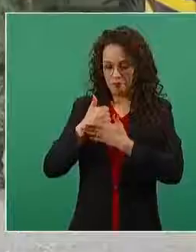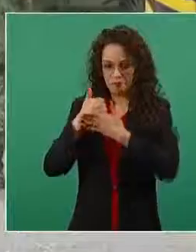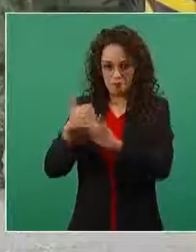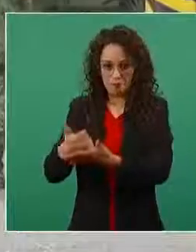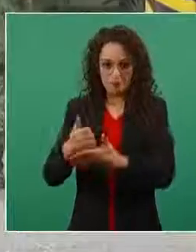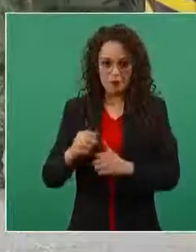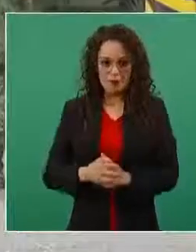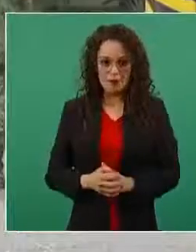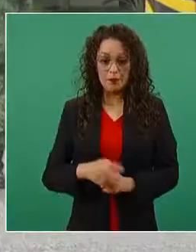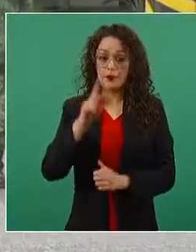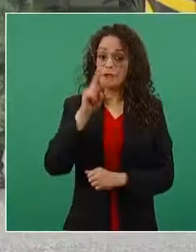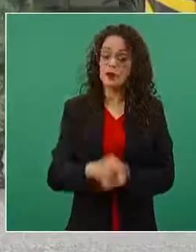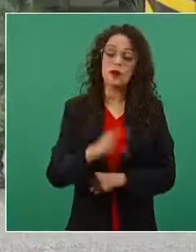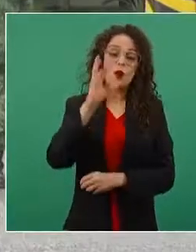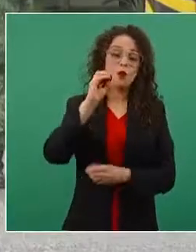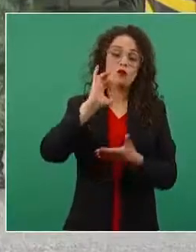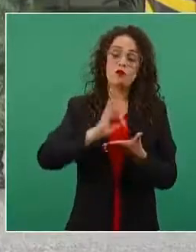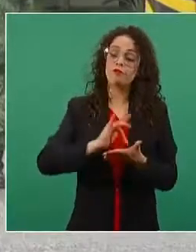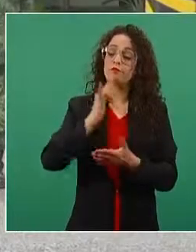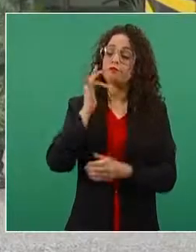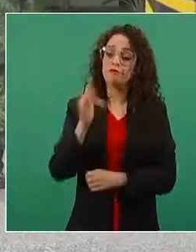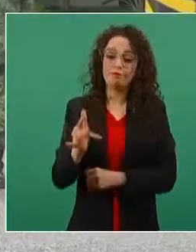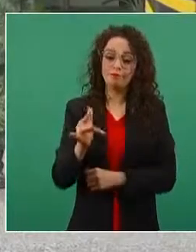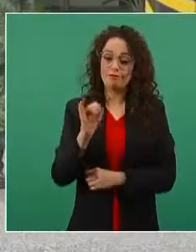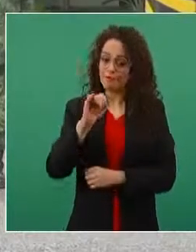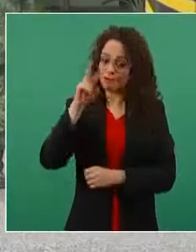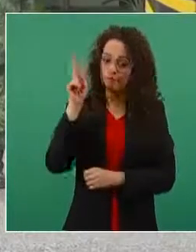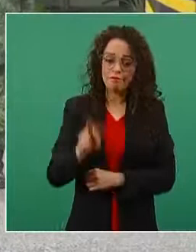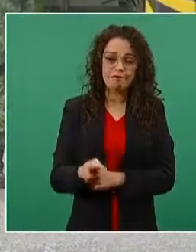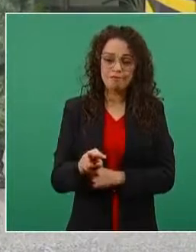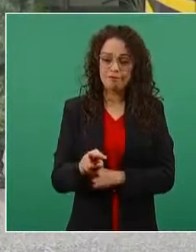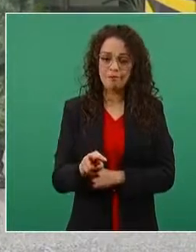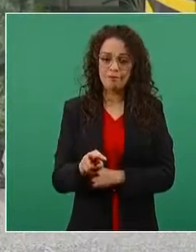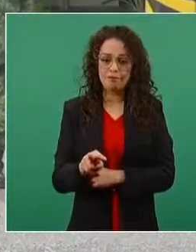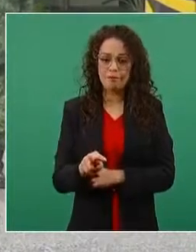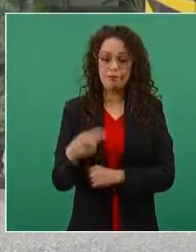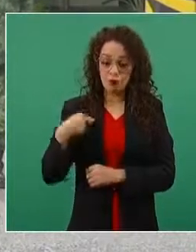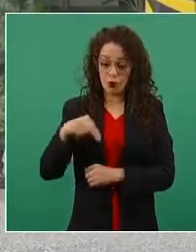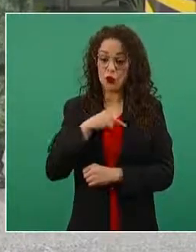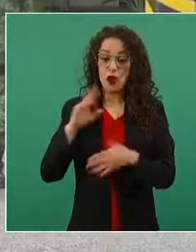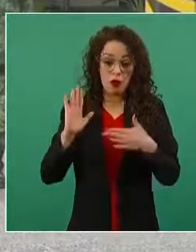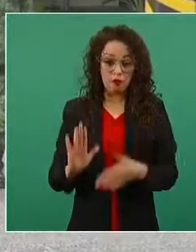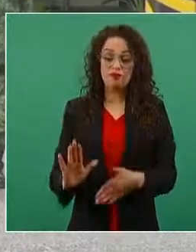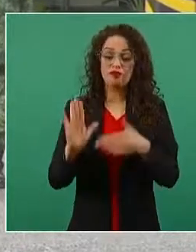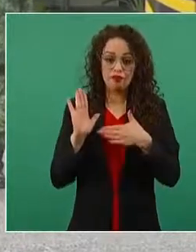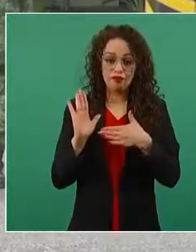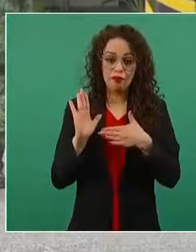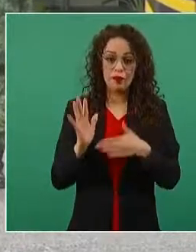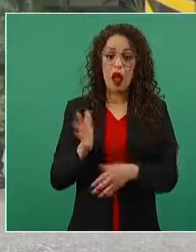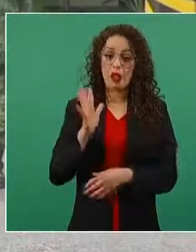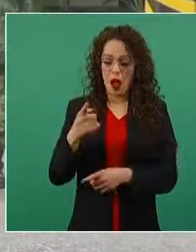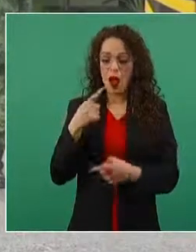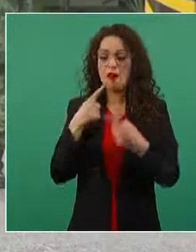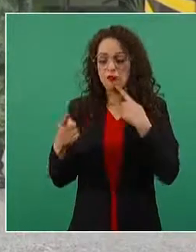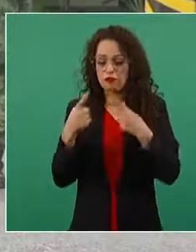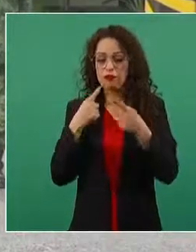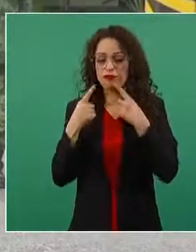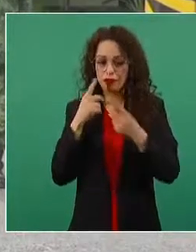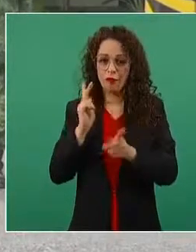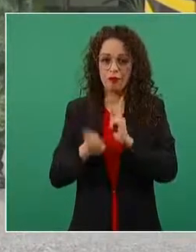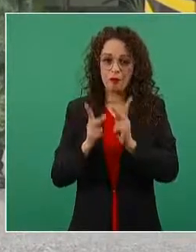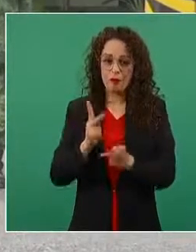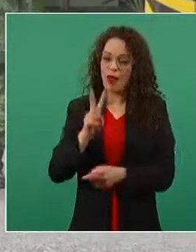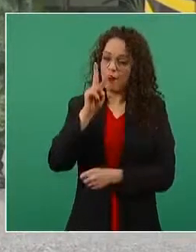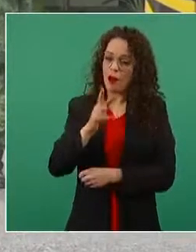Y agradecidos y comprometidos, presidente. Realmente, efectivamente, lo platicamos y muchas gracias por su